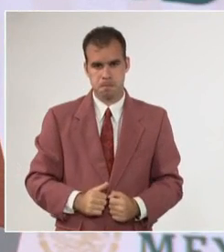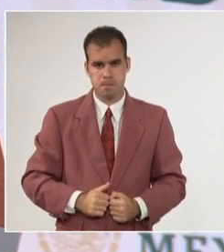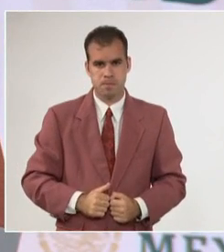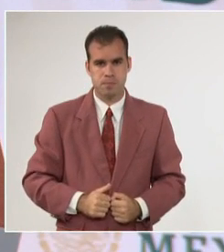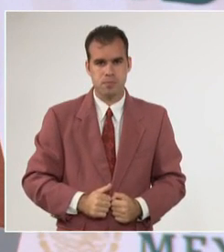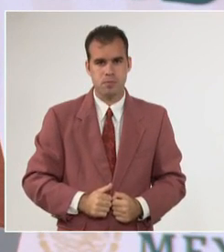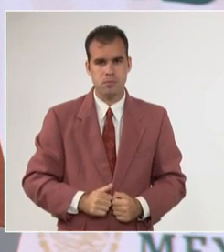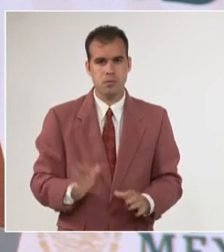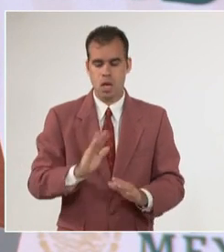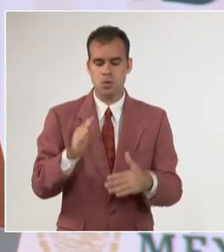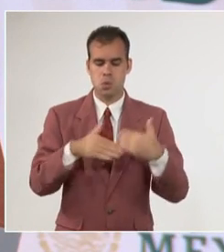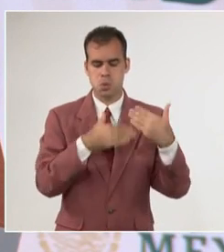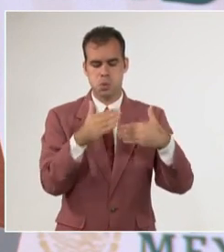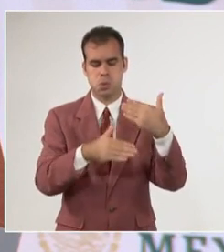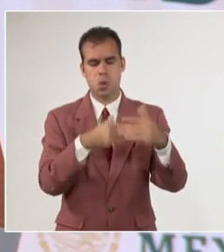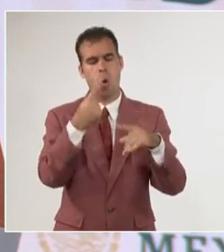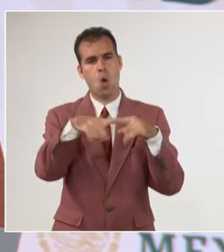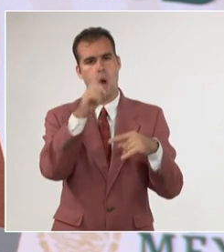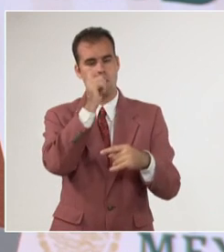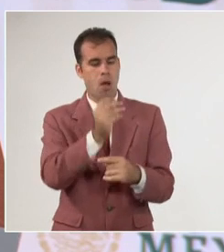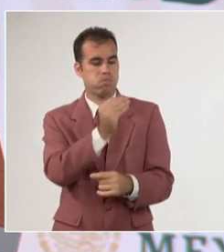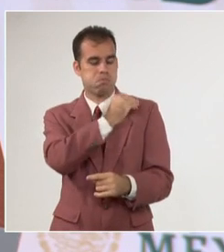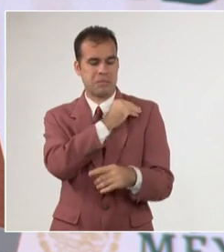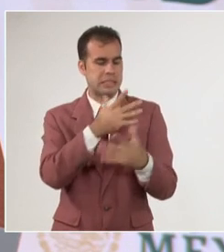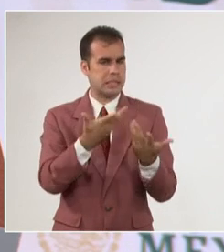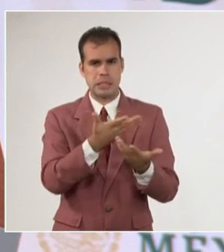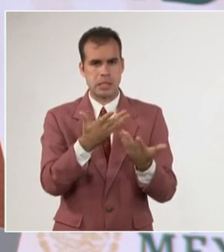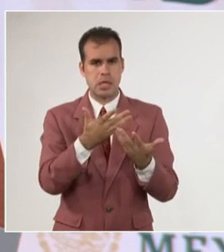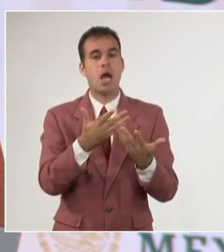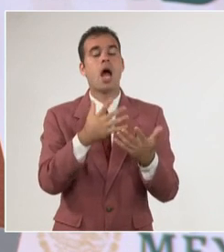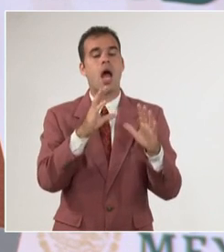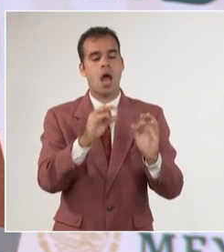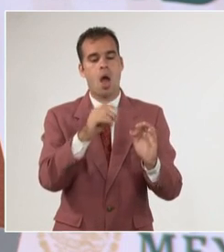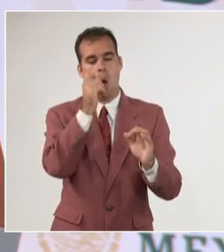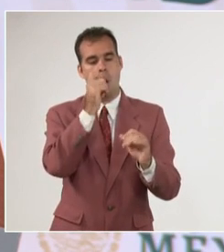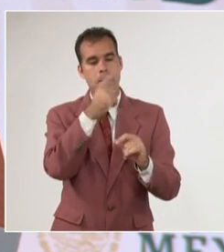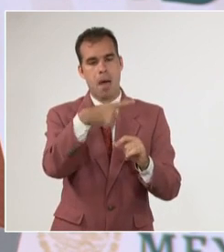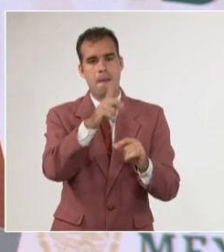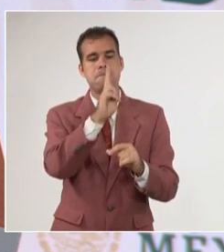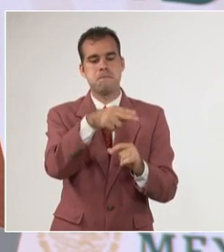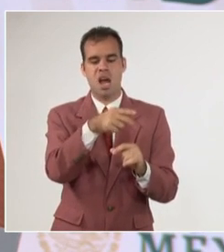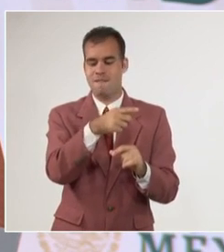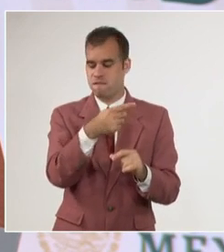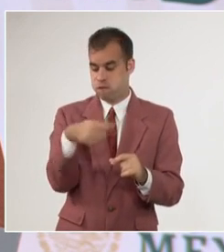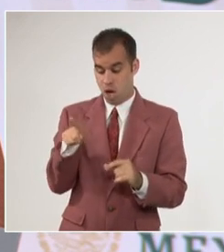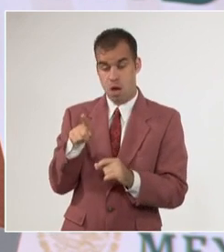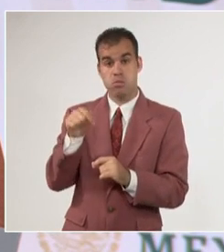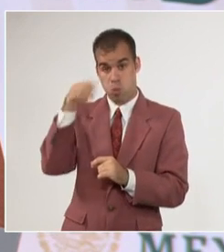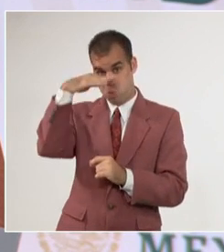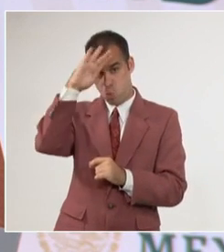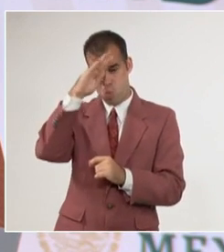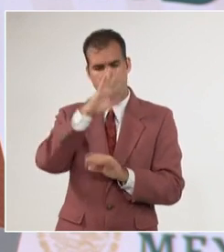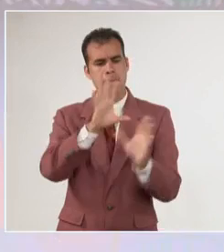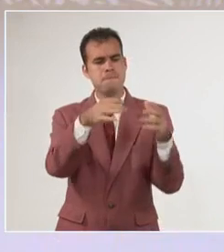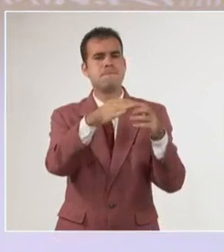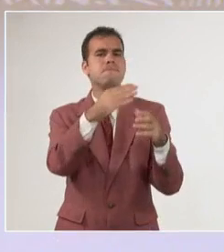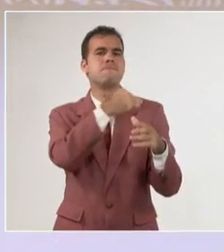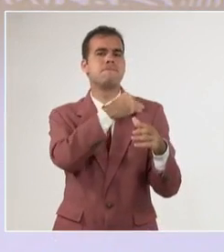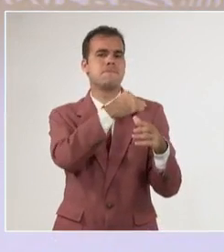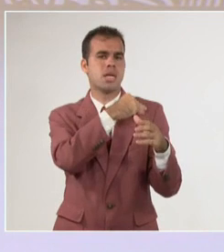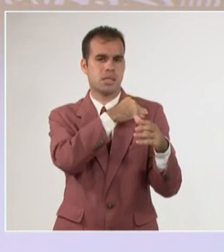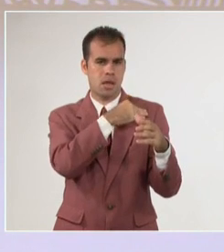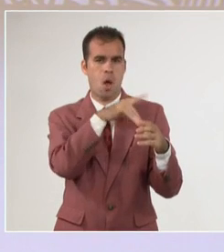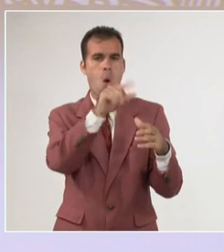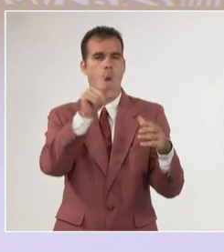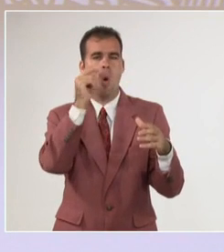cumpliría Pedro Santacilia con el consentimiento de Juárez fue enviar a Cuba un selecto grupo de militares mexicanos para contribuir